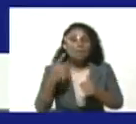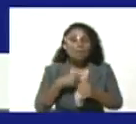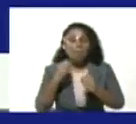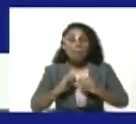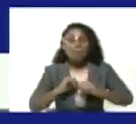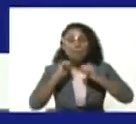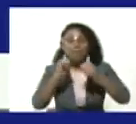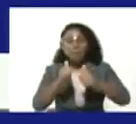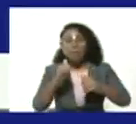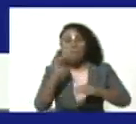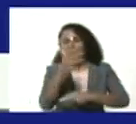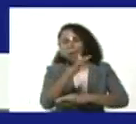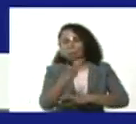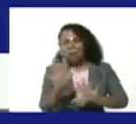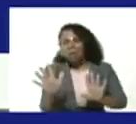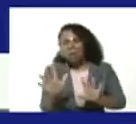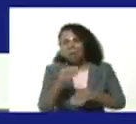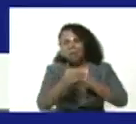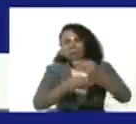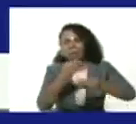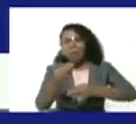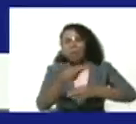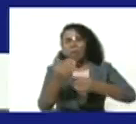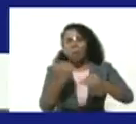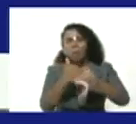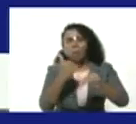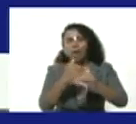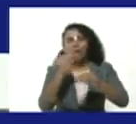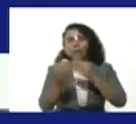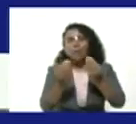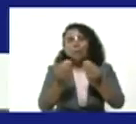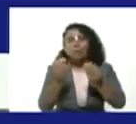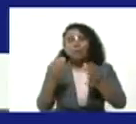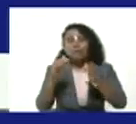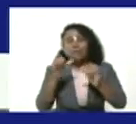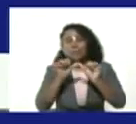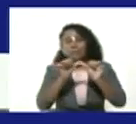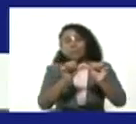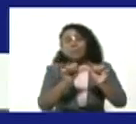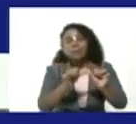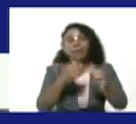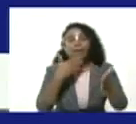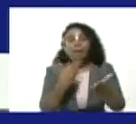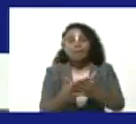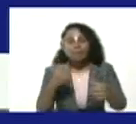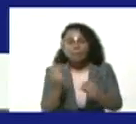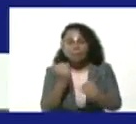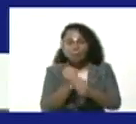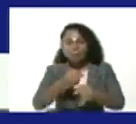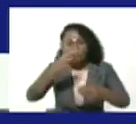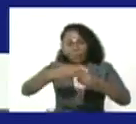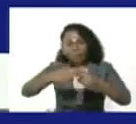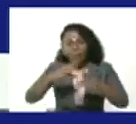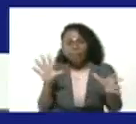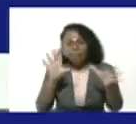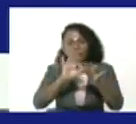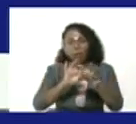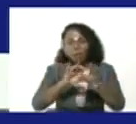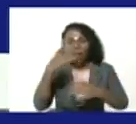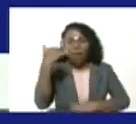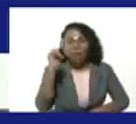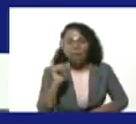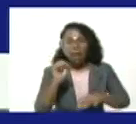vea que prácticamente muchas regiones se mantuvo la precipitación. Gracias a la gestión de riesgo, al enlace que tenemos con